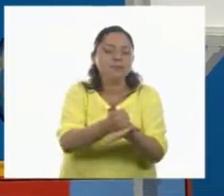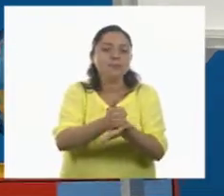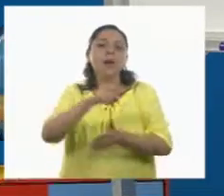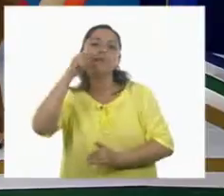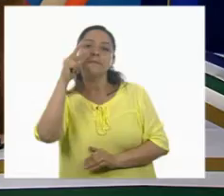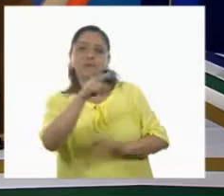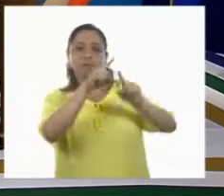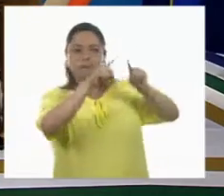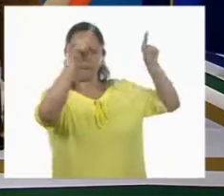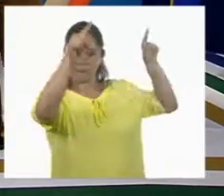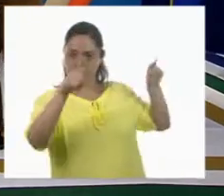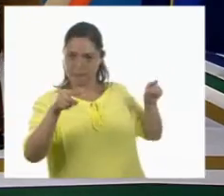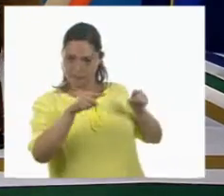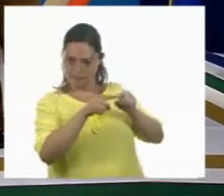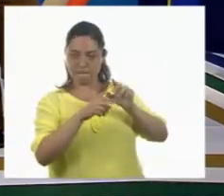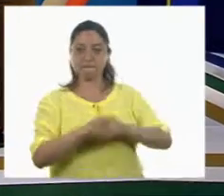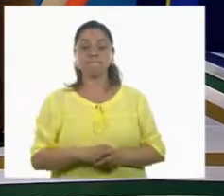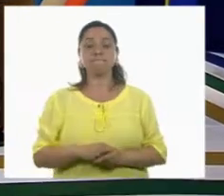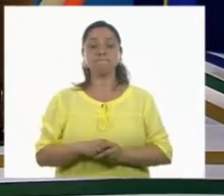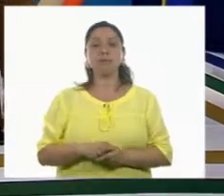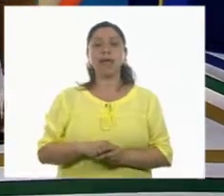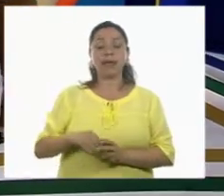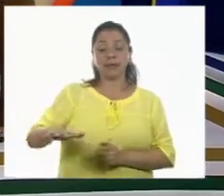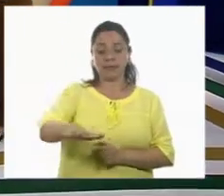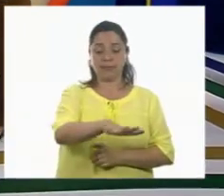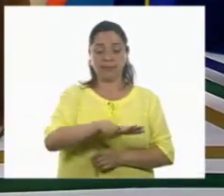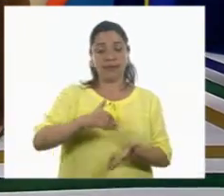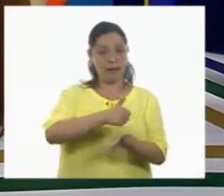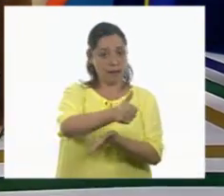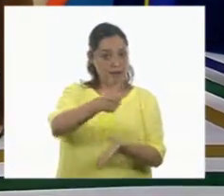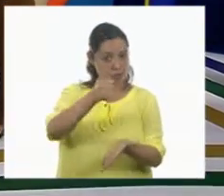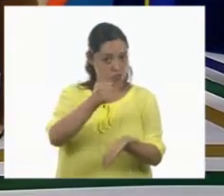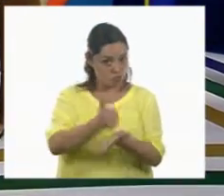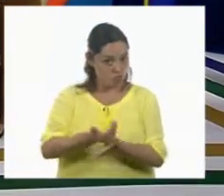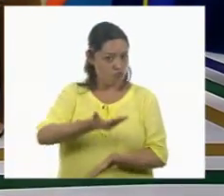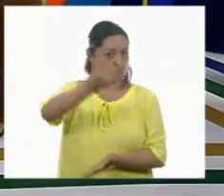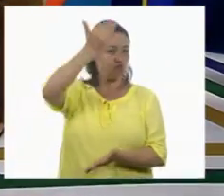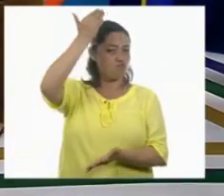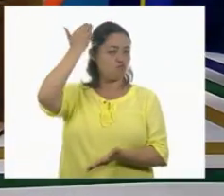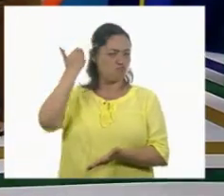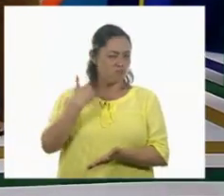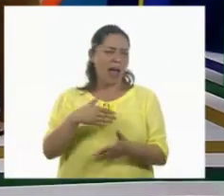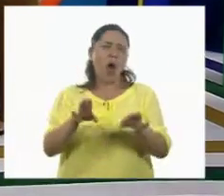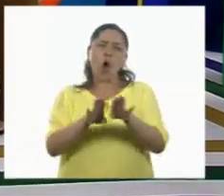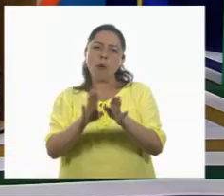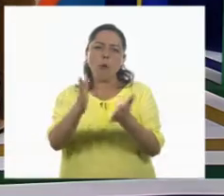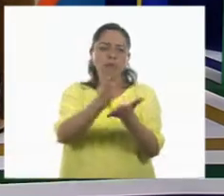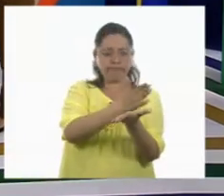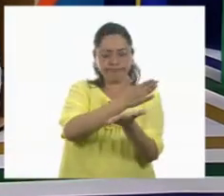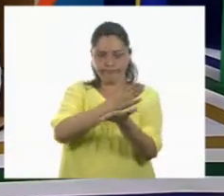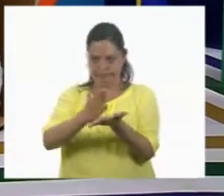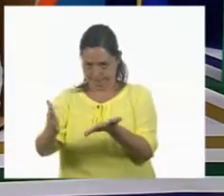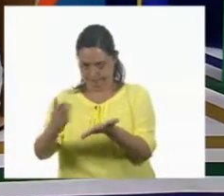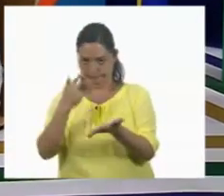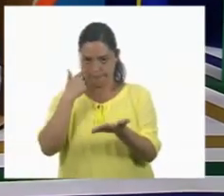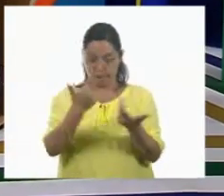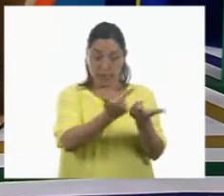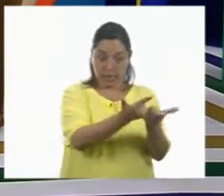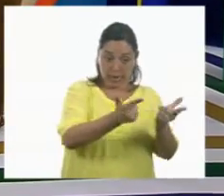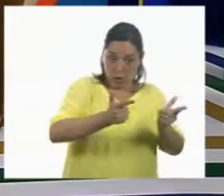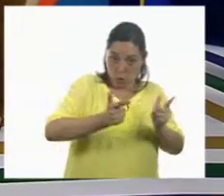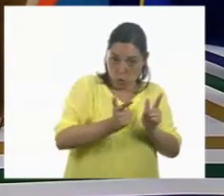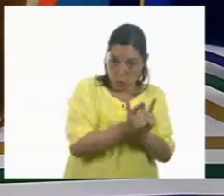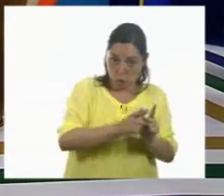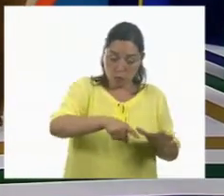pizarrón. La vida cotidiana en la ciudad había como dos grupos. En el primero, la